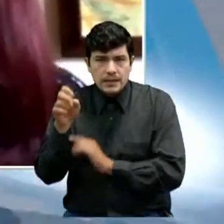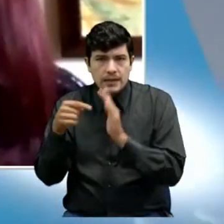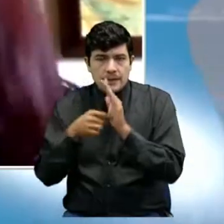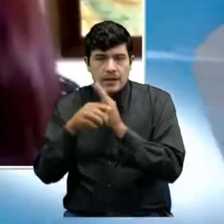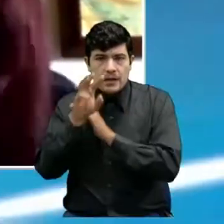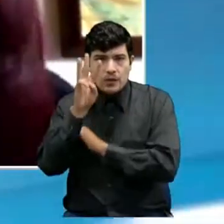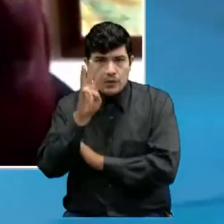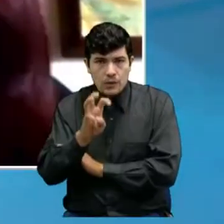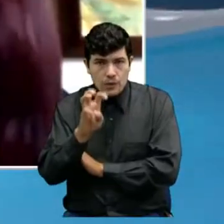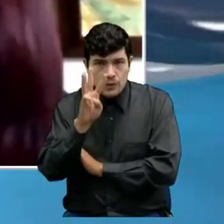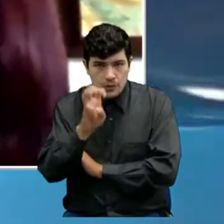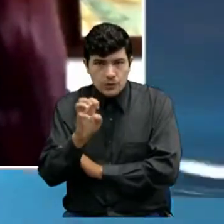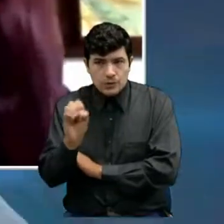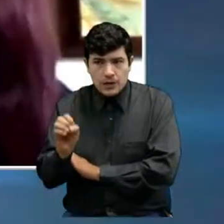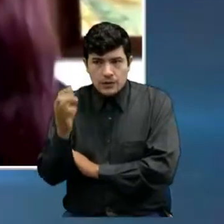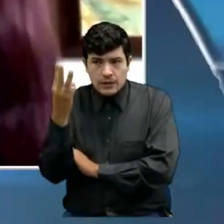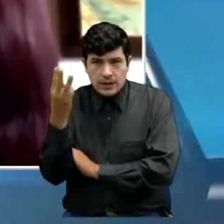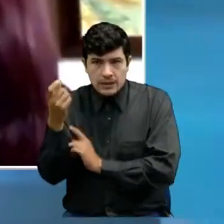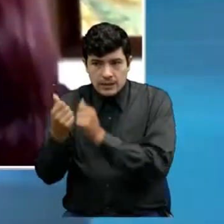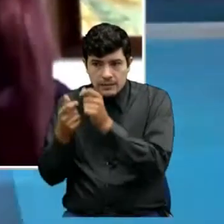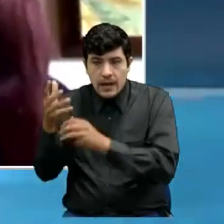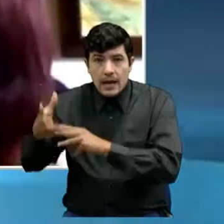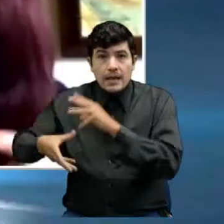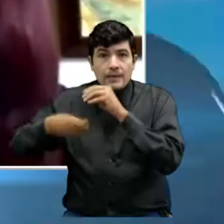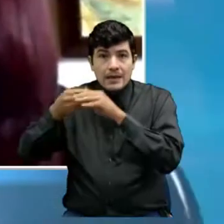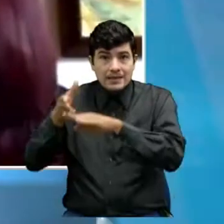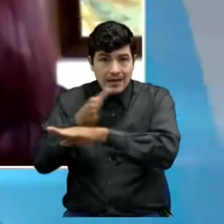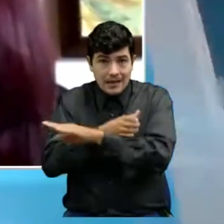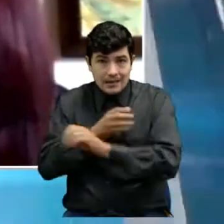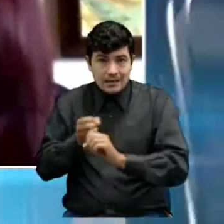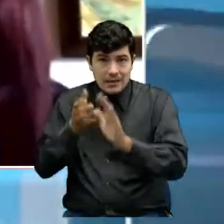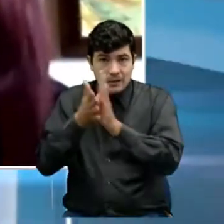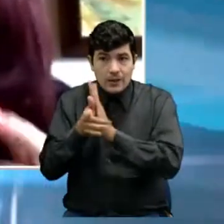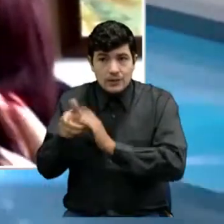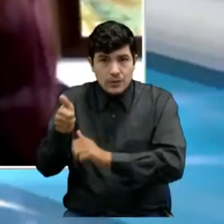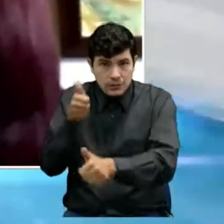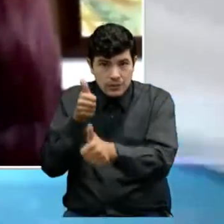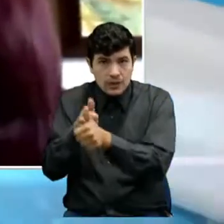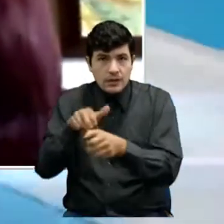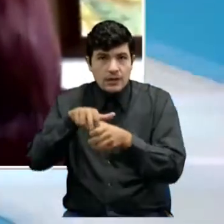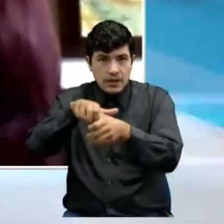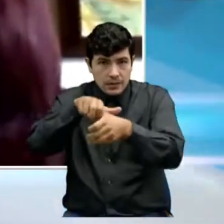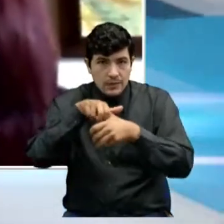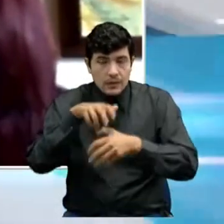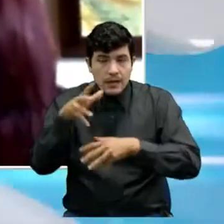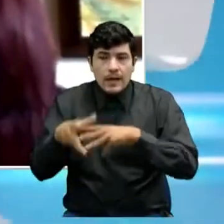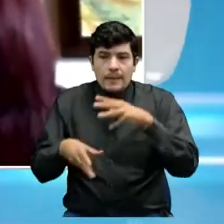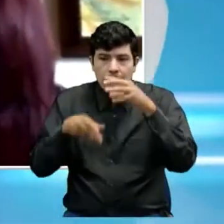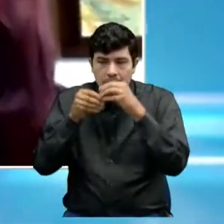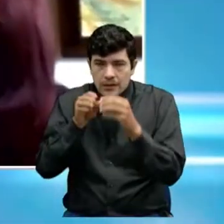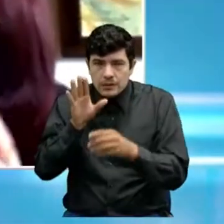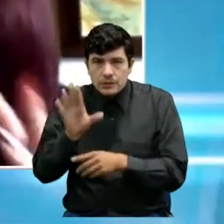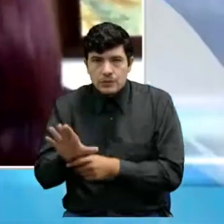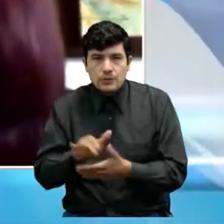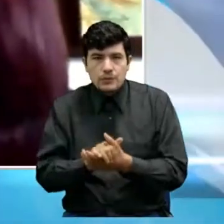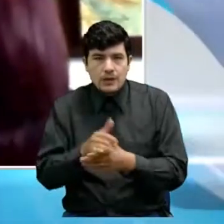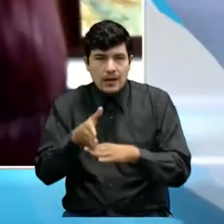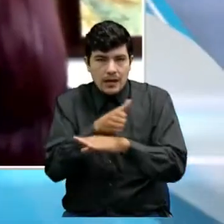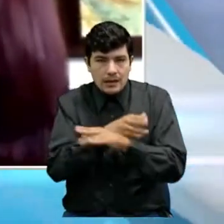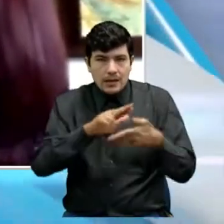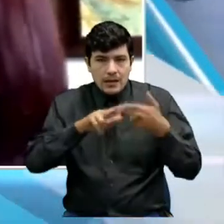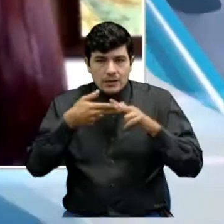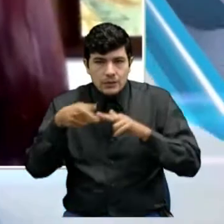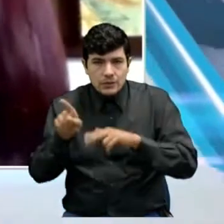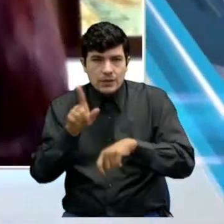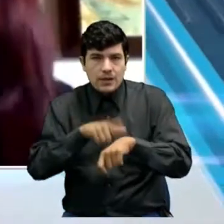877.803 pesos, más lo que ya habíamos comentado, más el auxilio de transporte, más lo que tiene que ver con